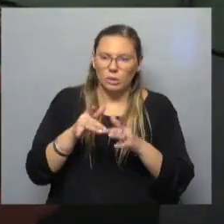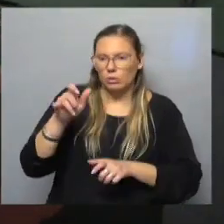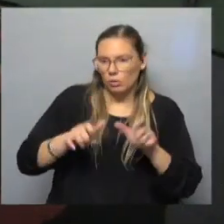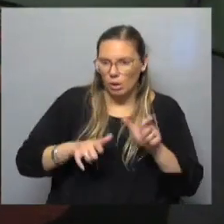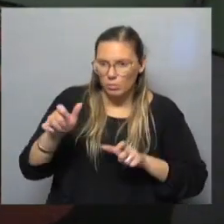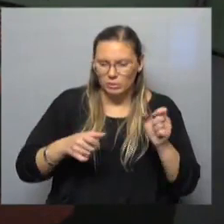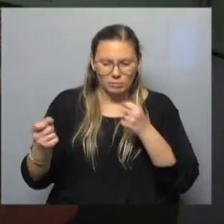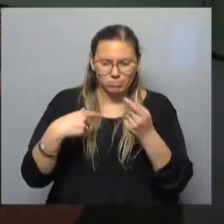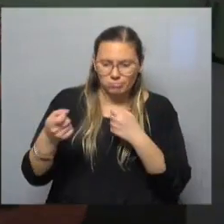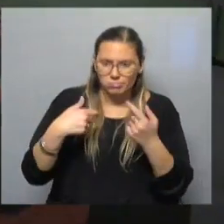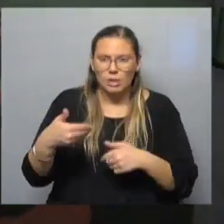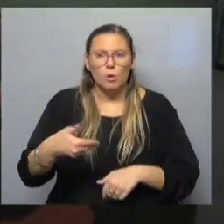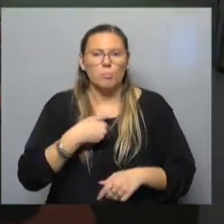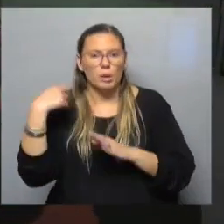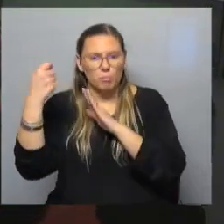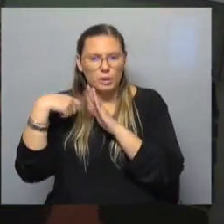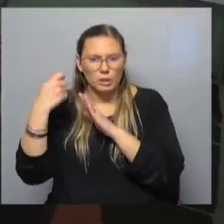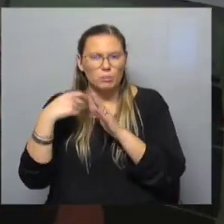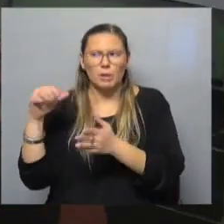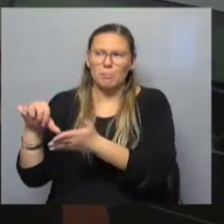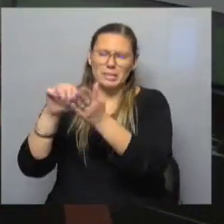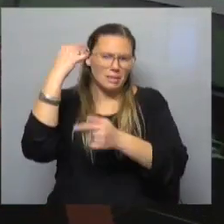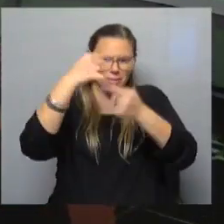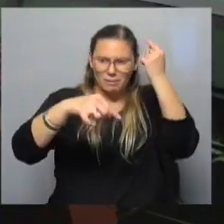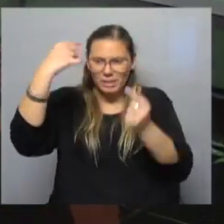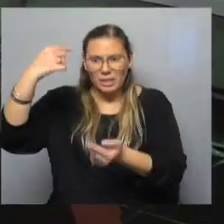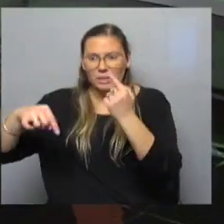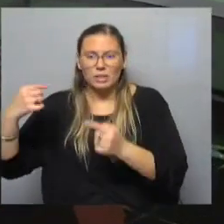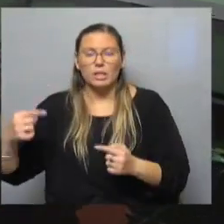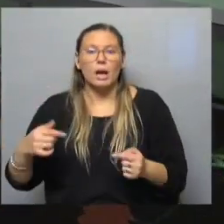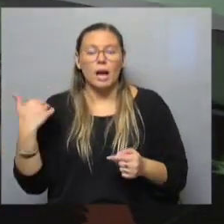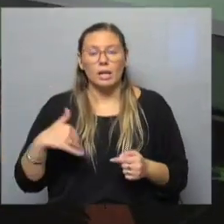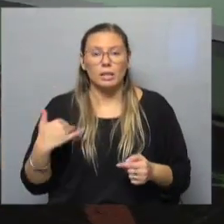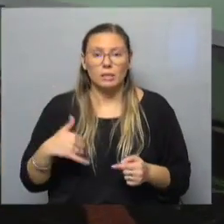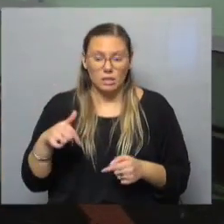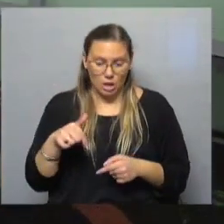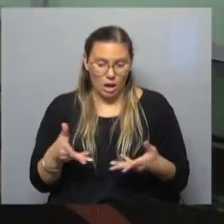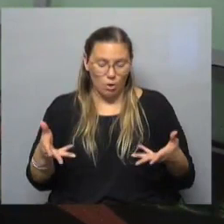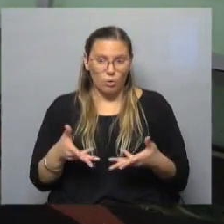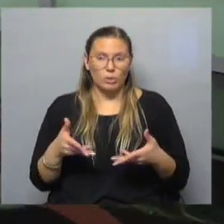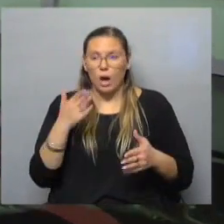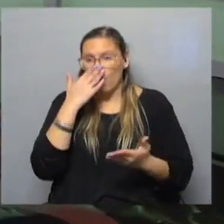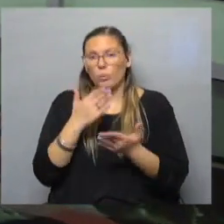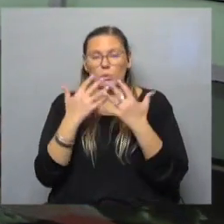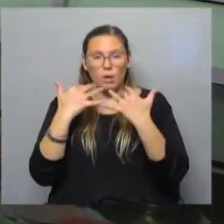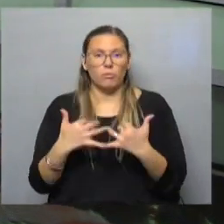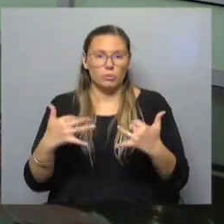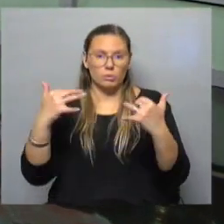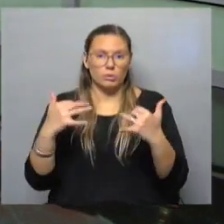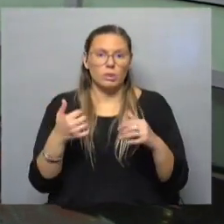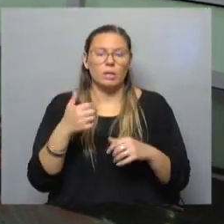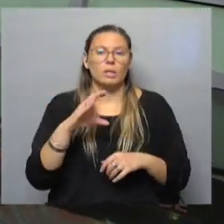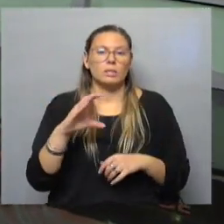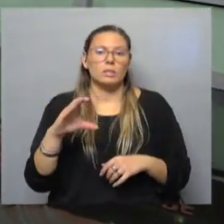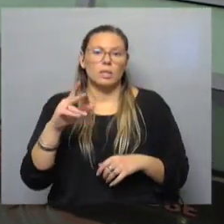montón de mensajes, nos piden la película en un montón de países. Y bueno, en Argentina hoy tiene una última función en el CCK